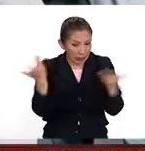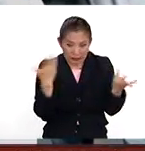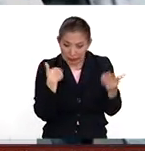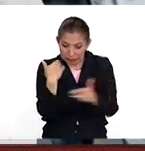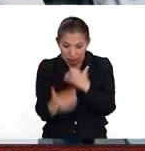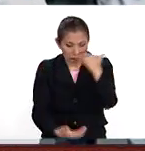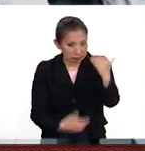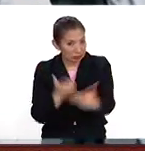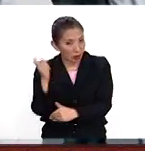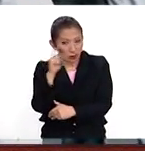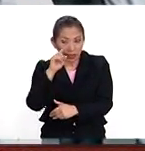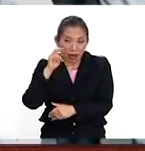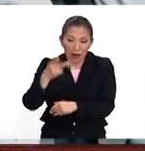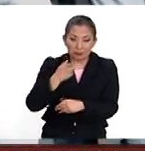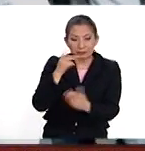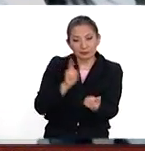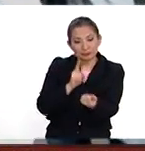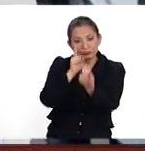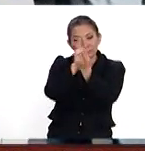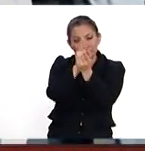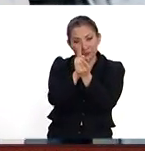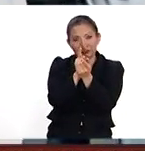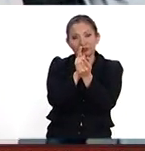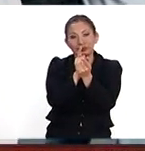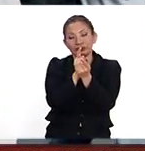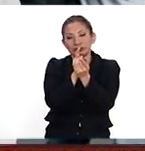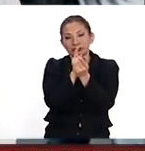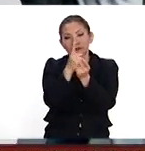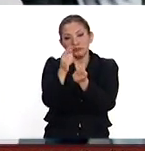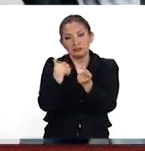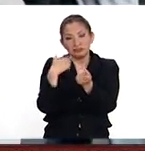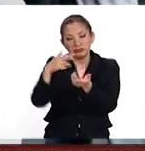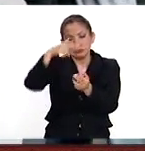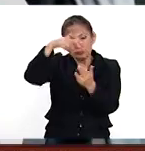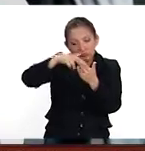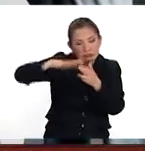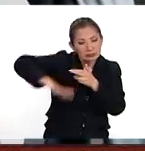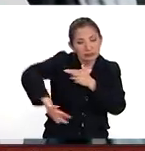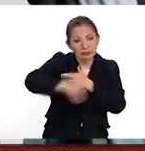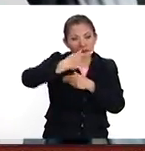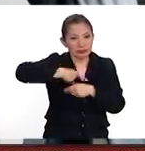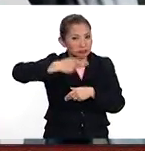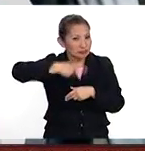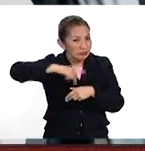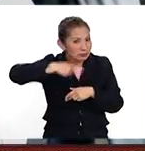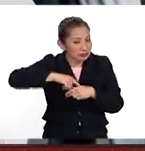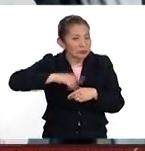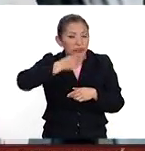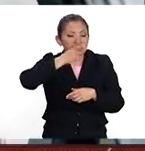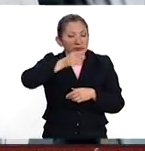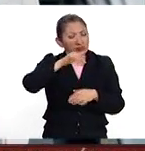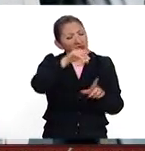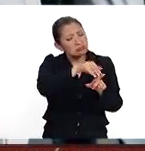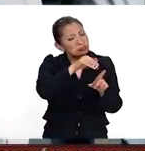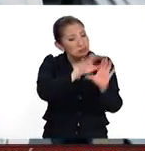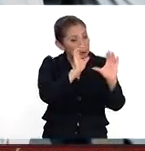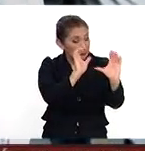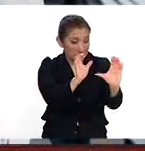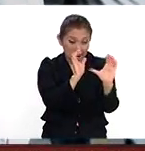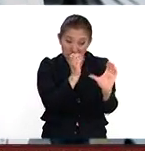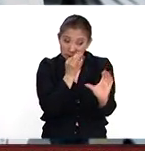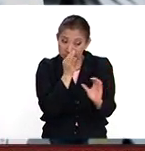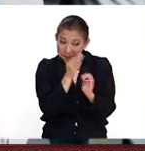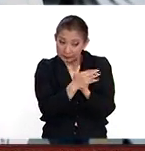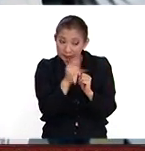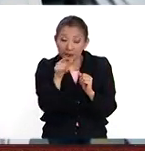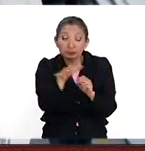en el momento en que hablen con sus regiones y sus electores, ¿no? Y van a decir, oye, con cuidado,